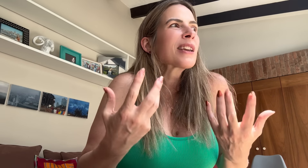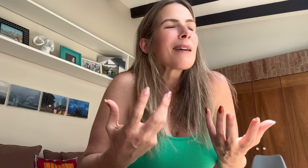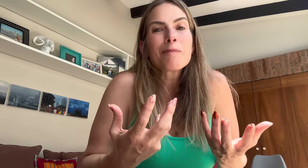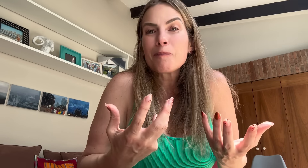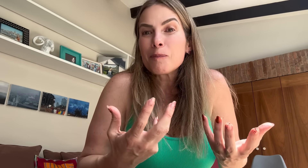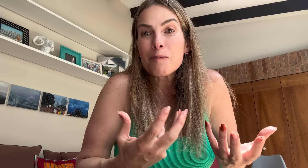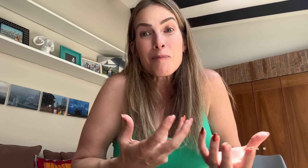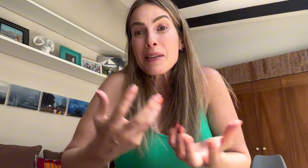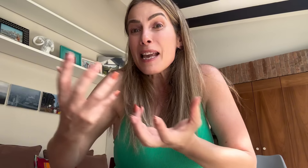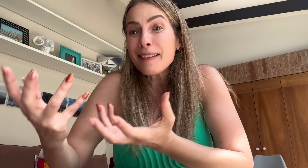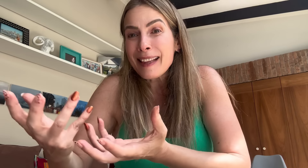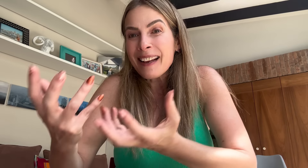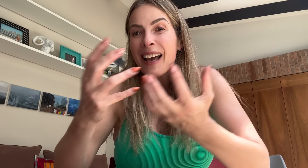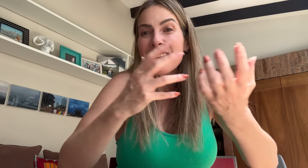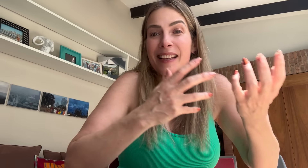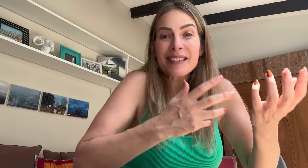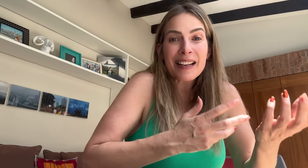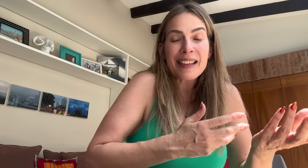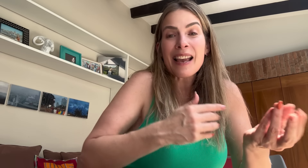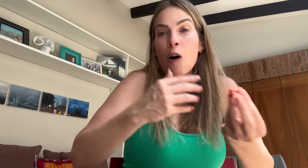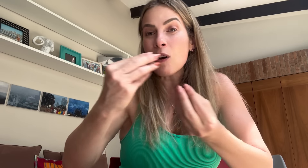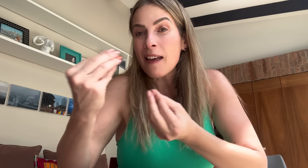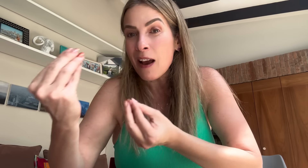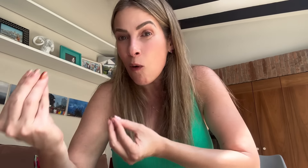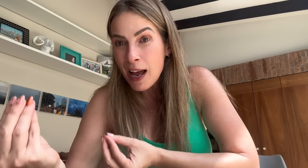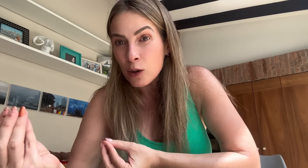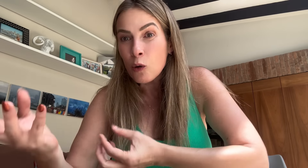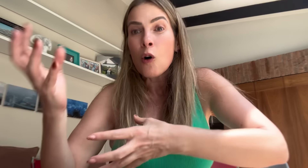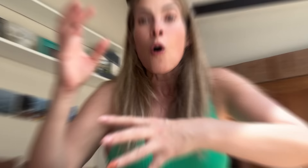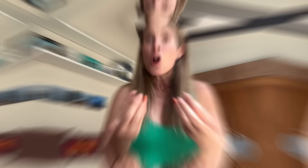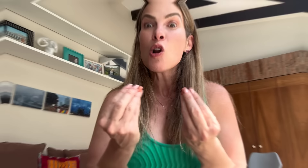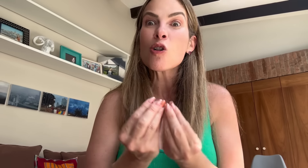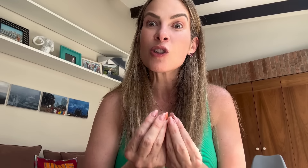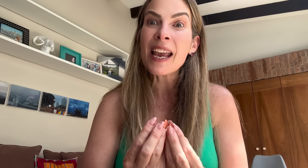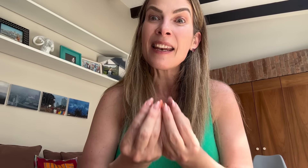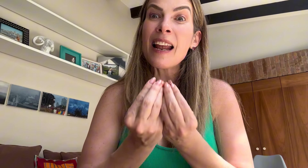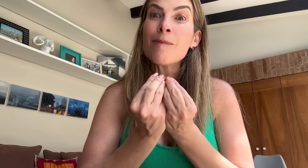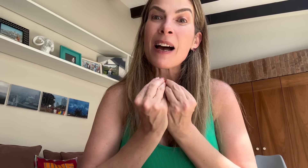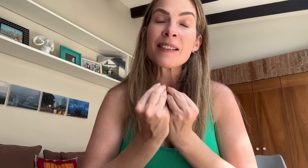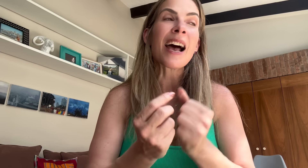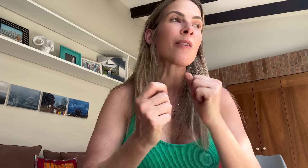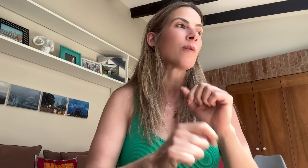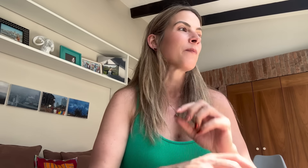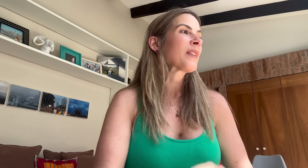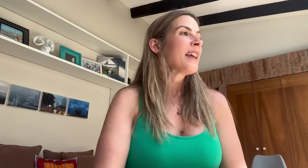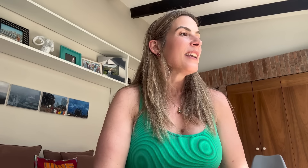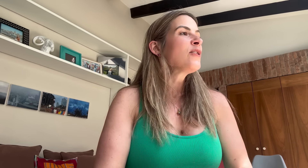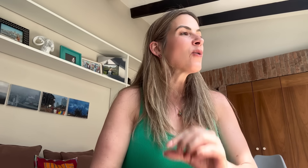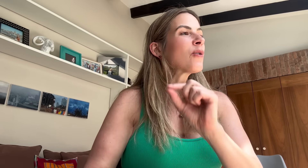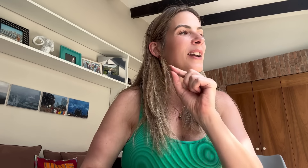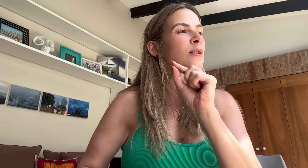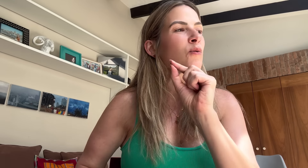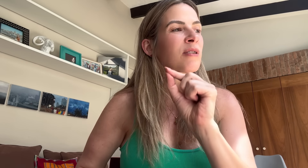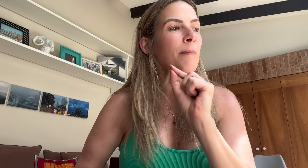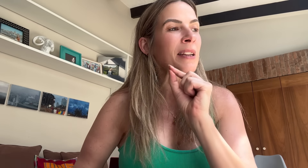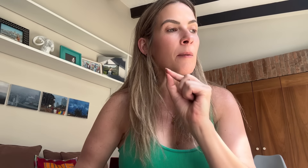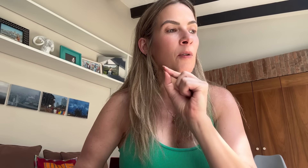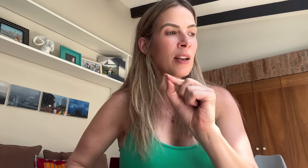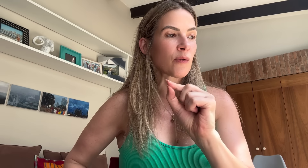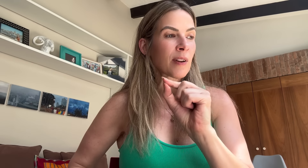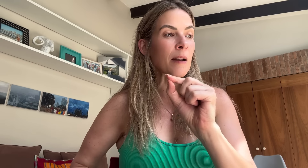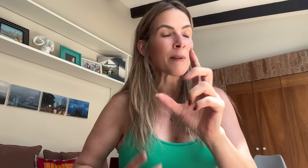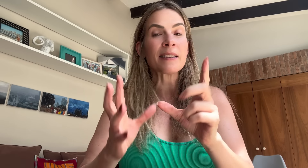los que mienten cada tercer día o cada cuarto, los que en el pasado, y yo creo que es